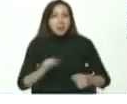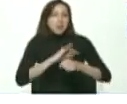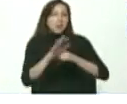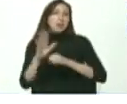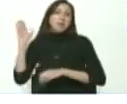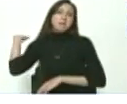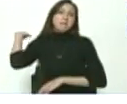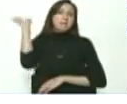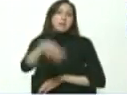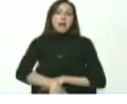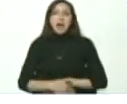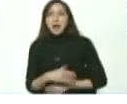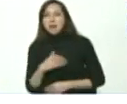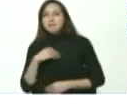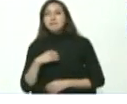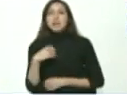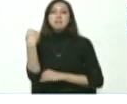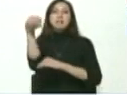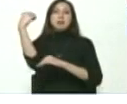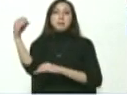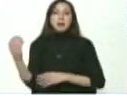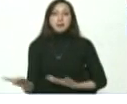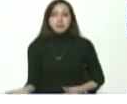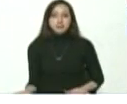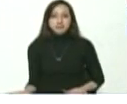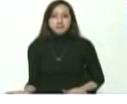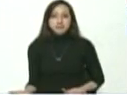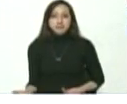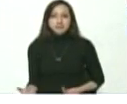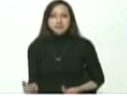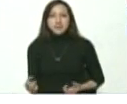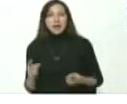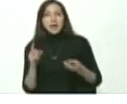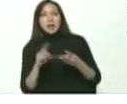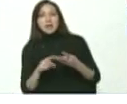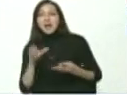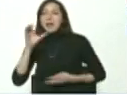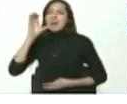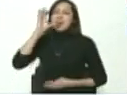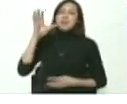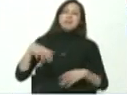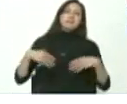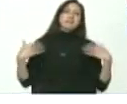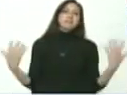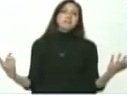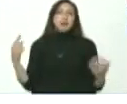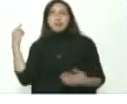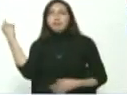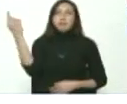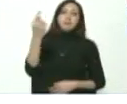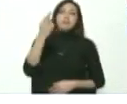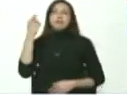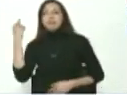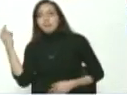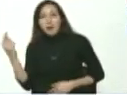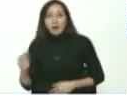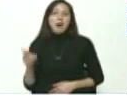no existe. Cuando van por el tercero y el cuarto, coronavirus no existe, eso es mentira de